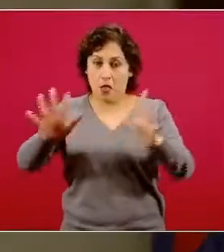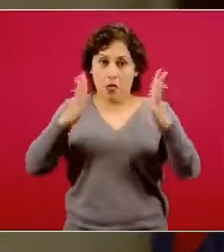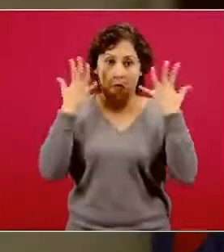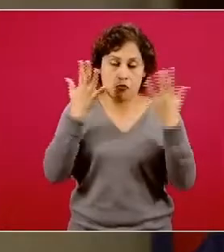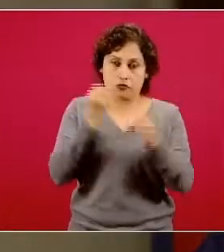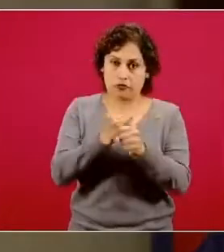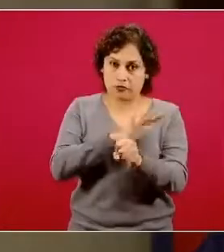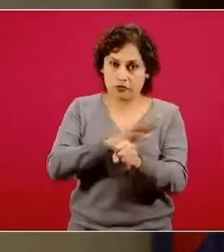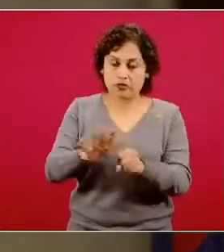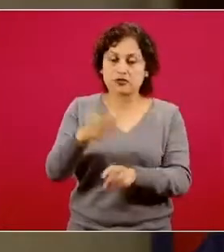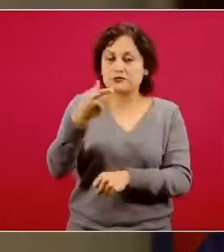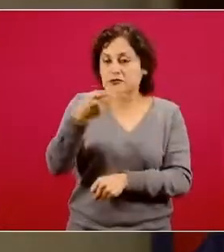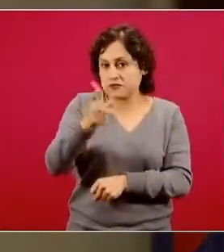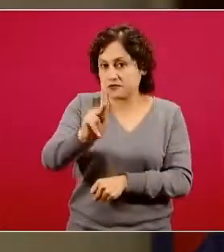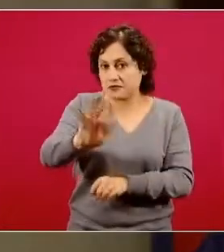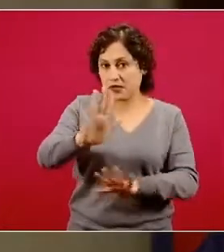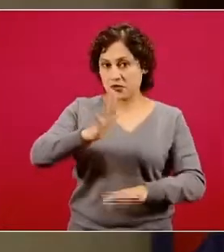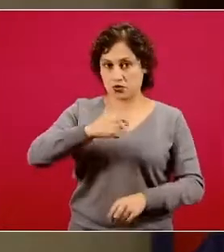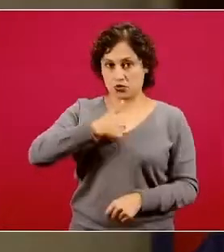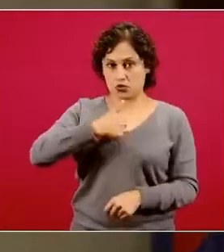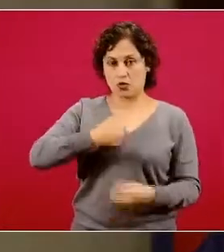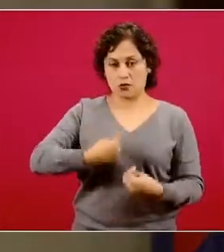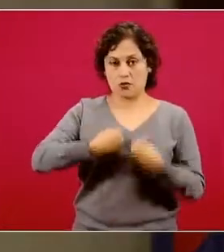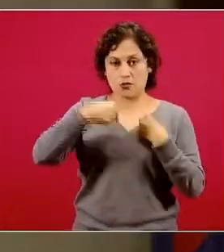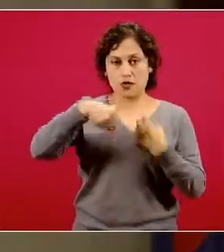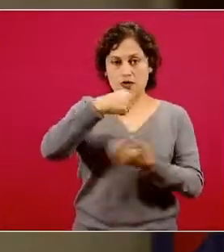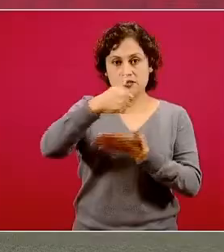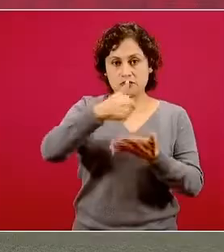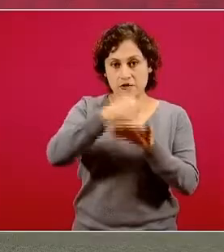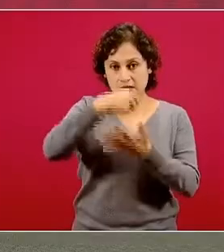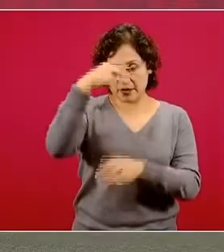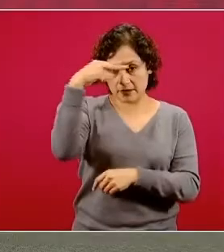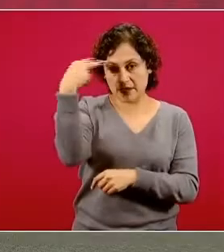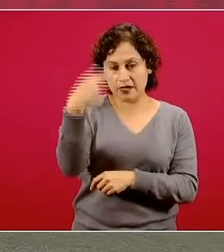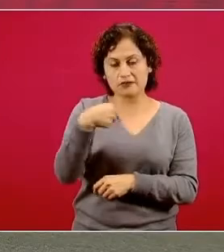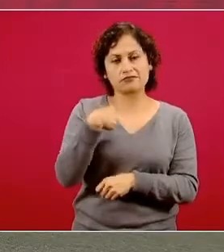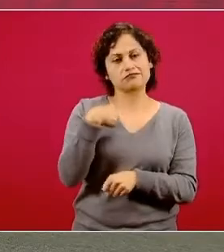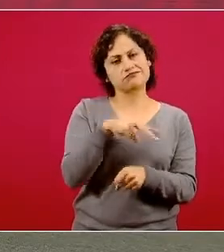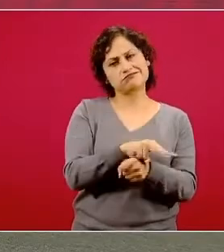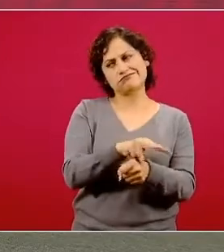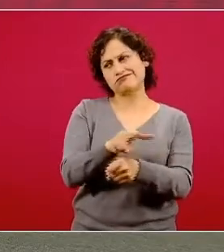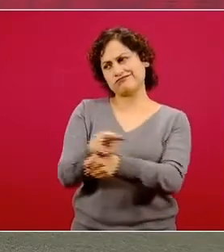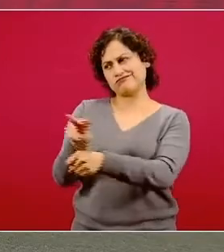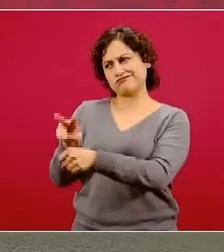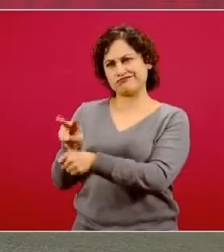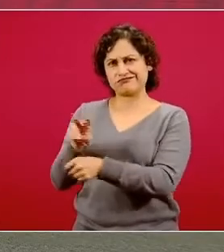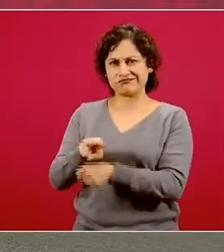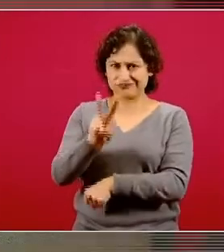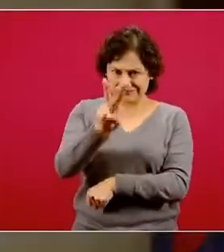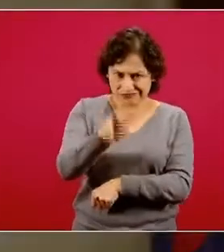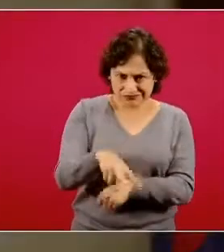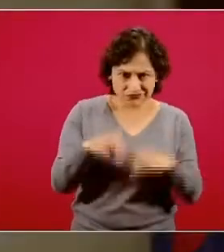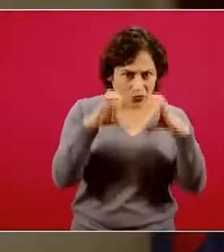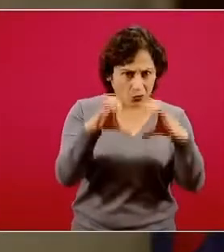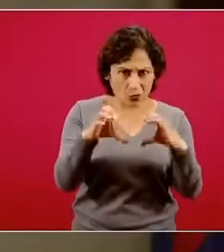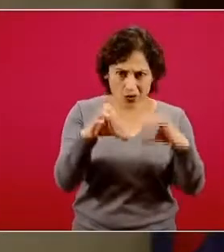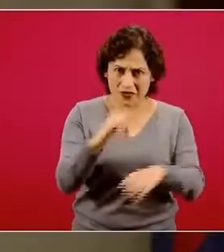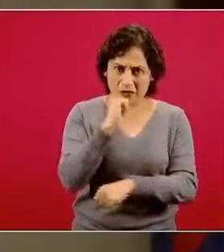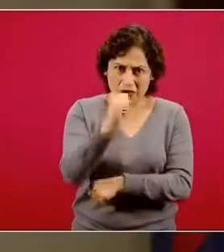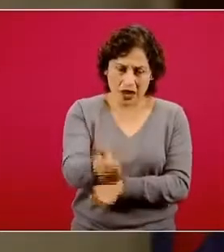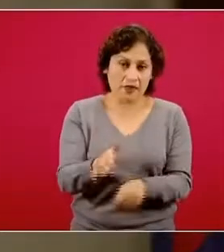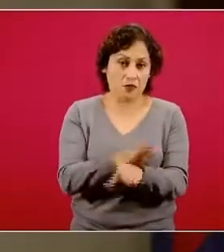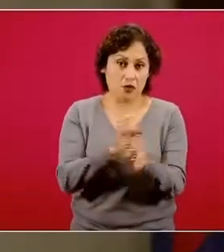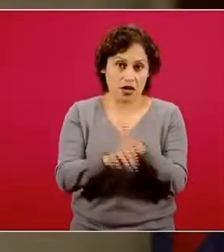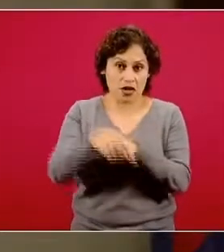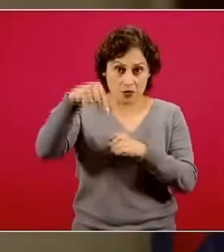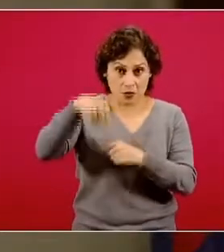he observado, yo soy ciudadano de la Ciudad de México y observo que hay un gran descuido. Ahorita con todos los bloqueos que hay aquí para entrar al